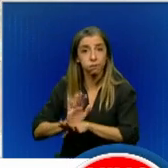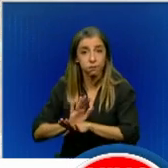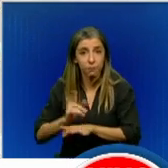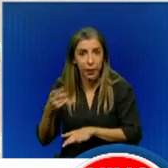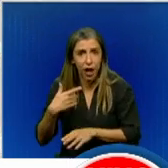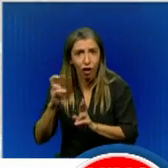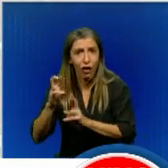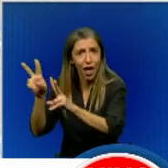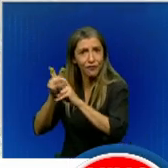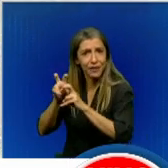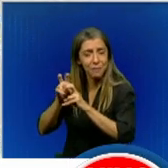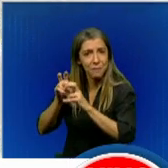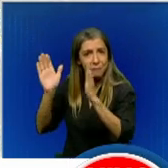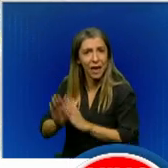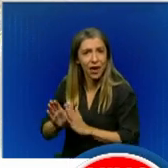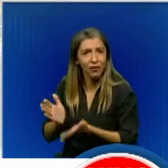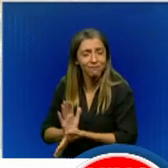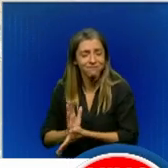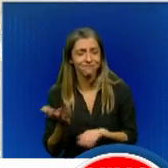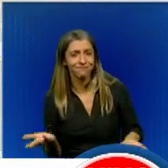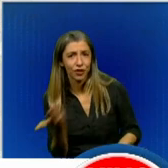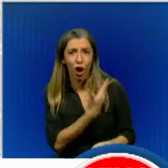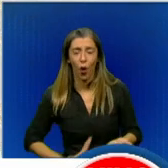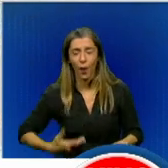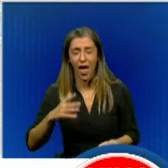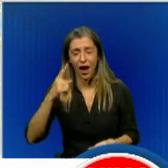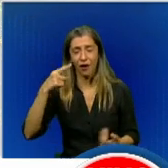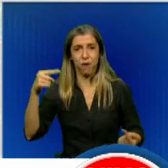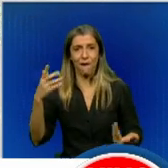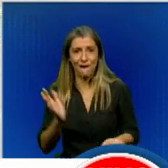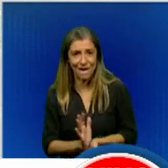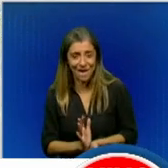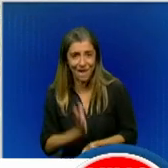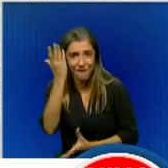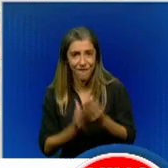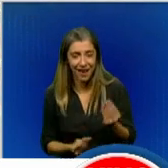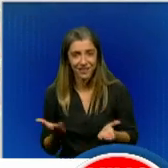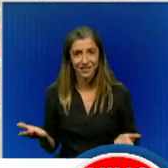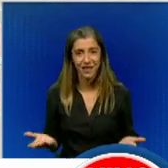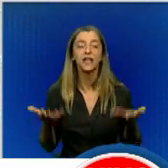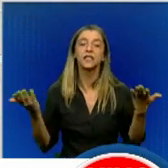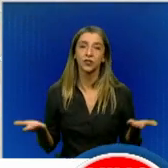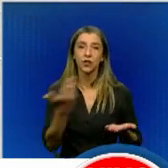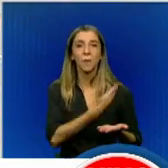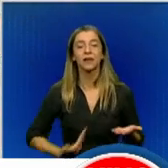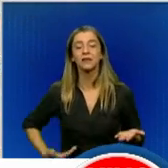más de este gobierno que no deja de cometer errores por eso señor presidente creo que ha llegado el momento de que este